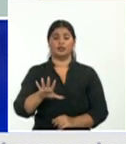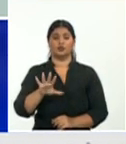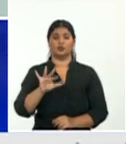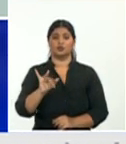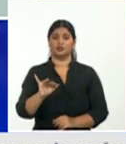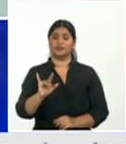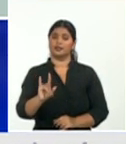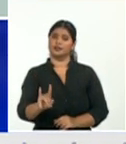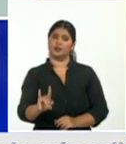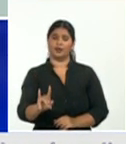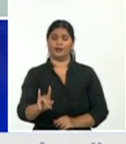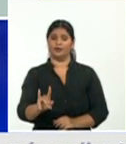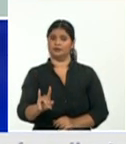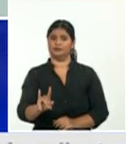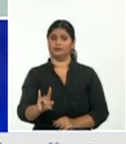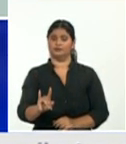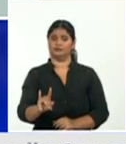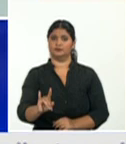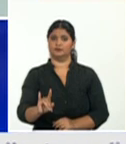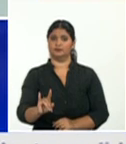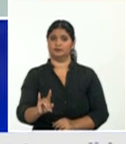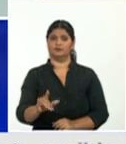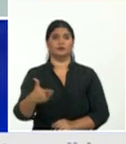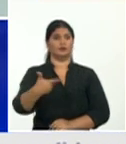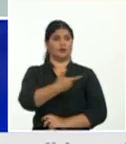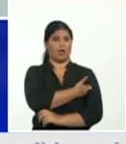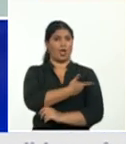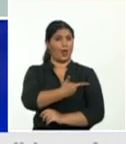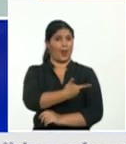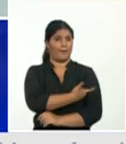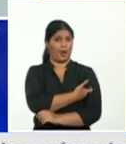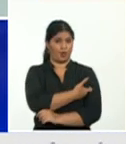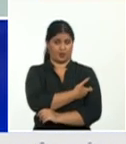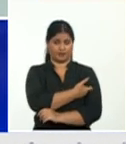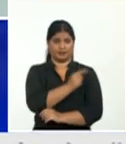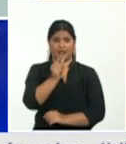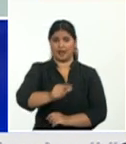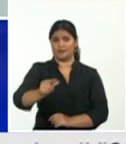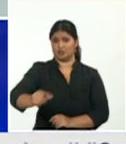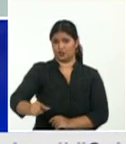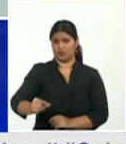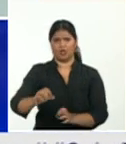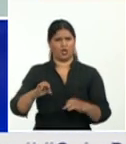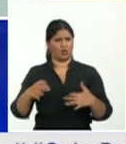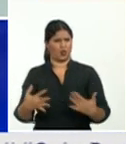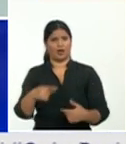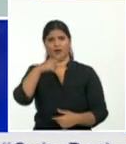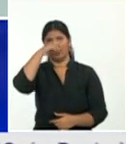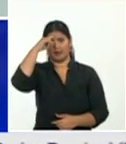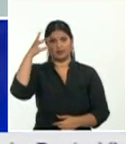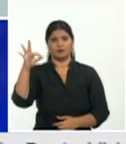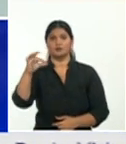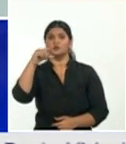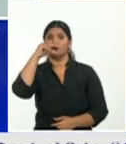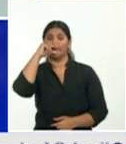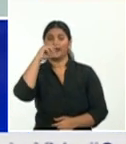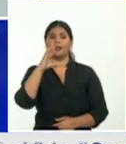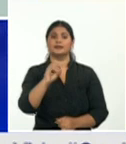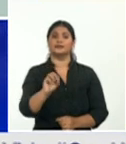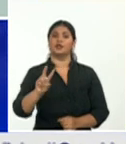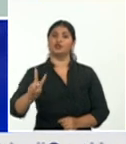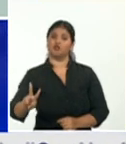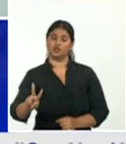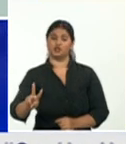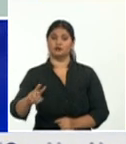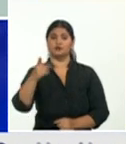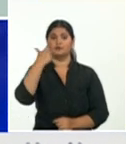3.272.579 dosis de candidatos vacunales Soberana 02, Abdala, a